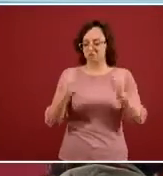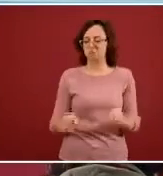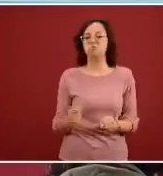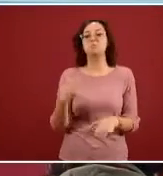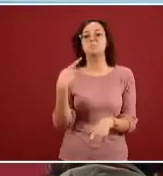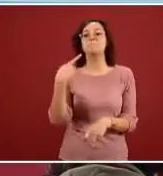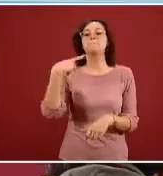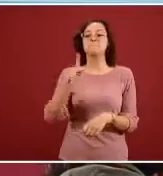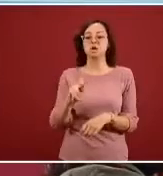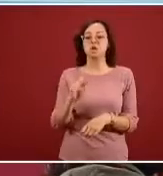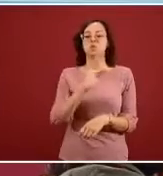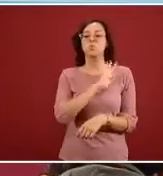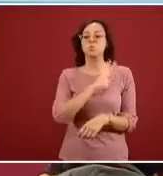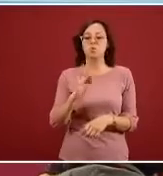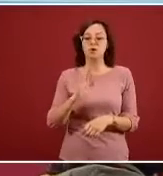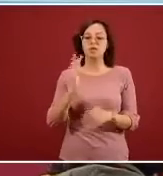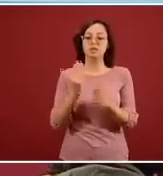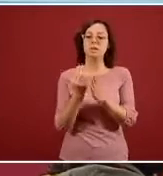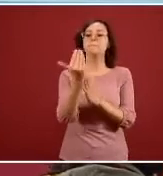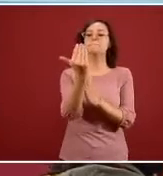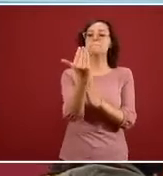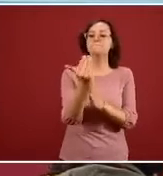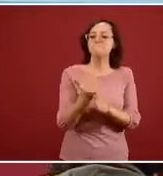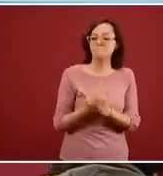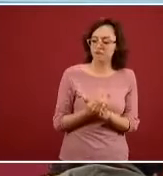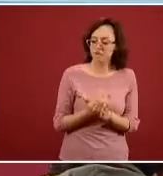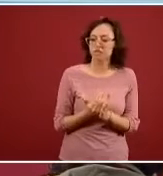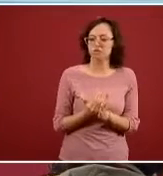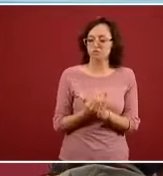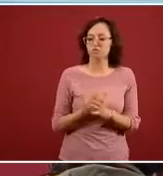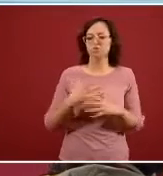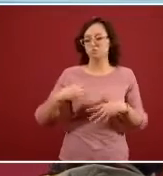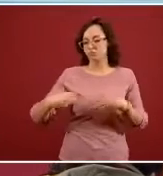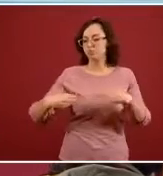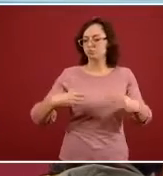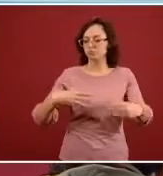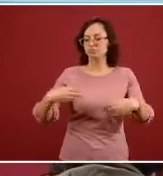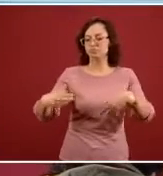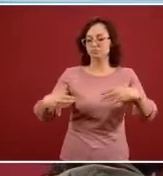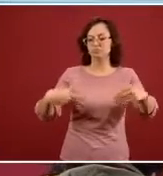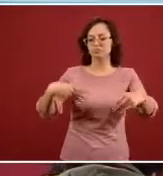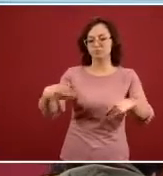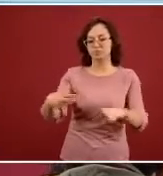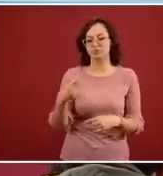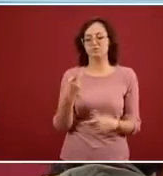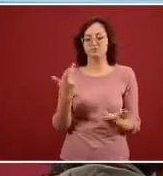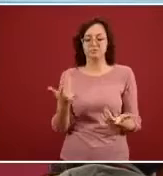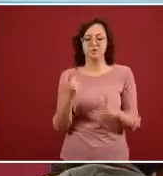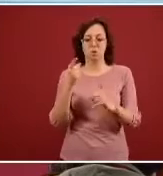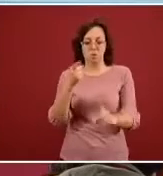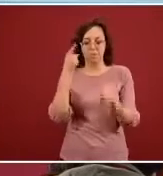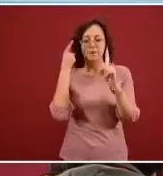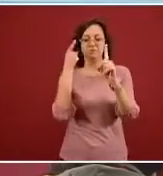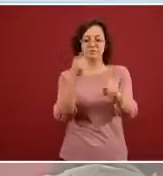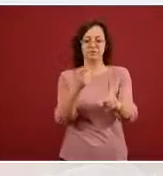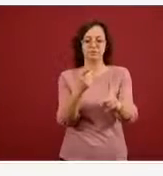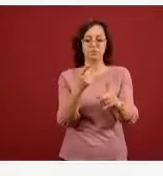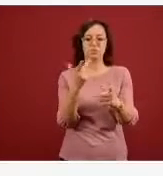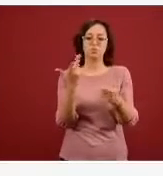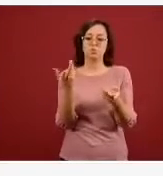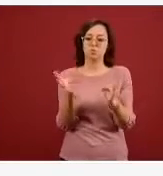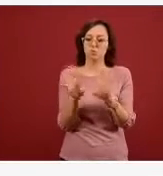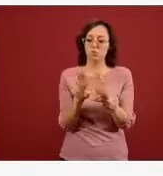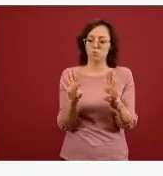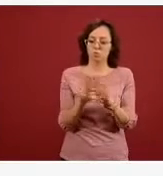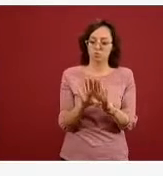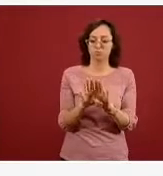de la transmisión de los nuevos contagios, y esto lo estamos buscando lograr a través de